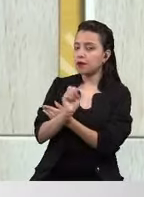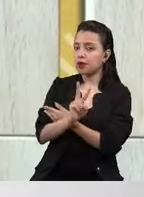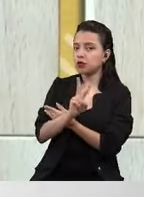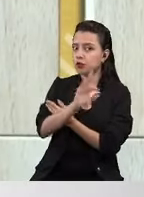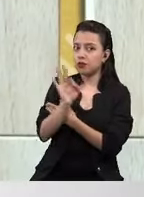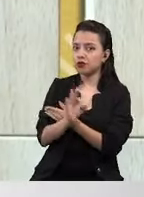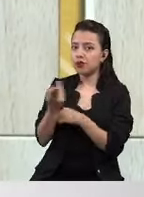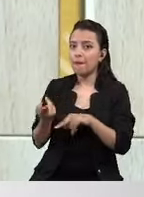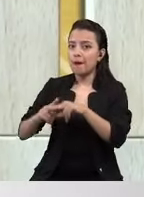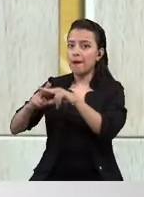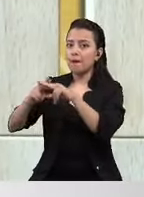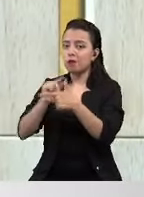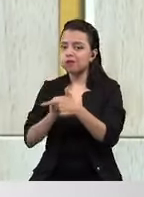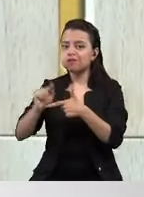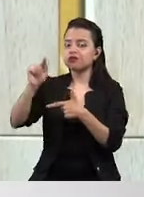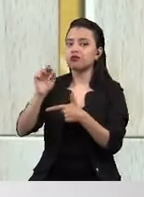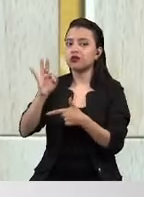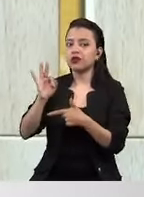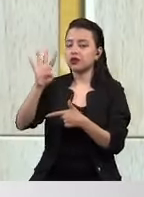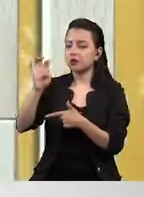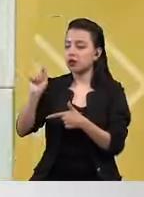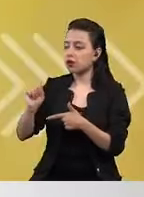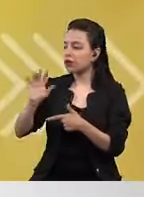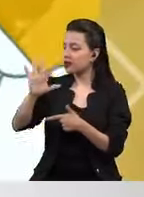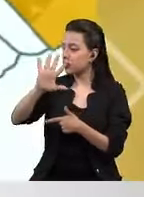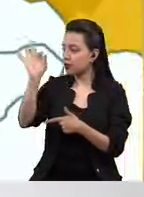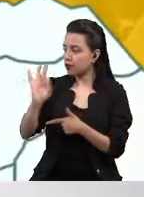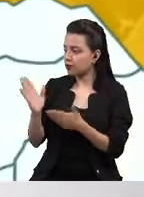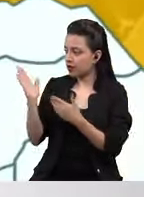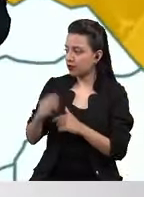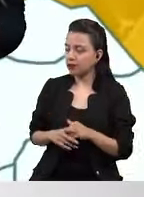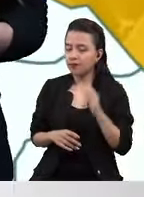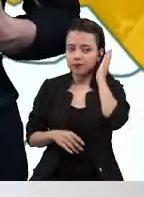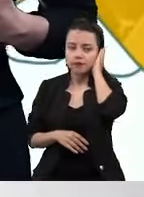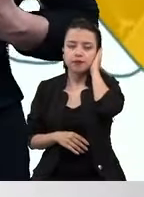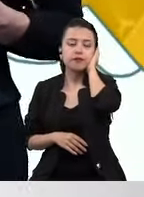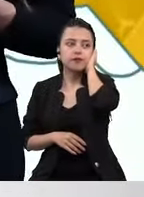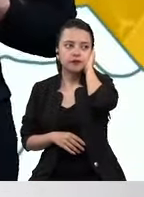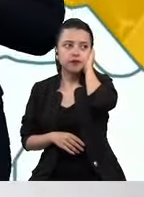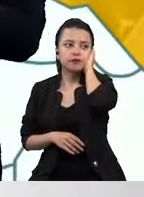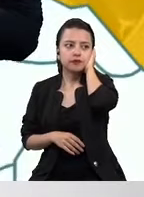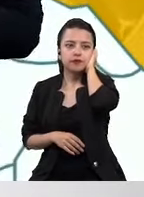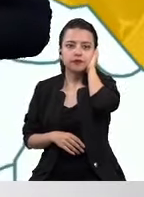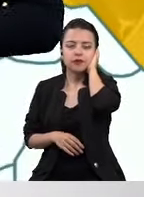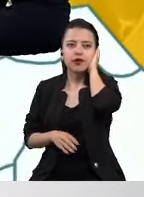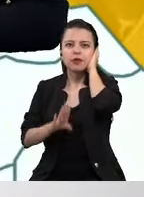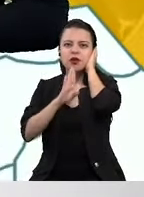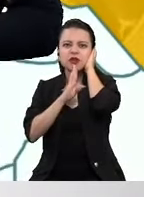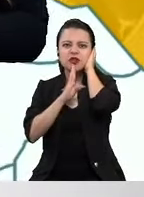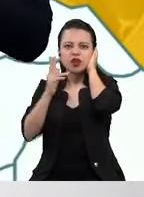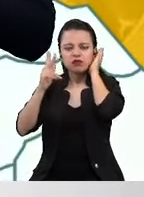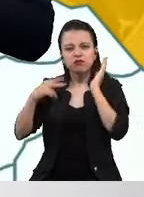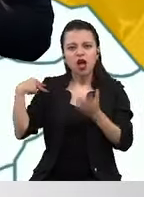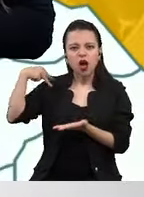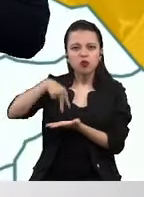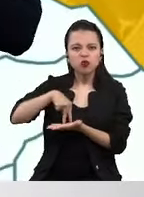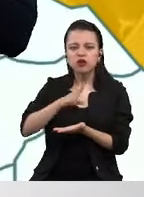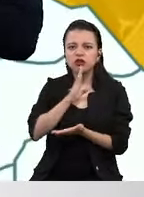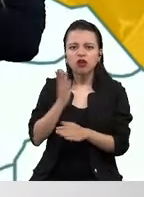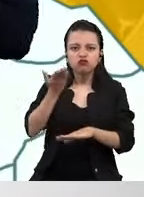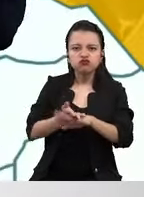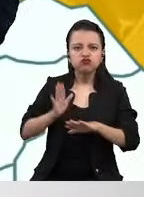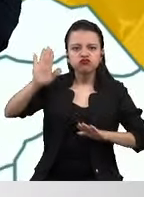39,5 por. Pero cuál es el argumento que están entregando eh los ponentes de este importante tanto proyecto de ley que ya pasó